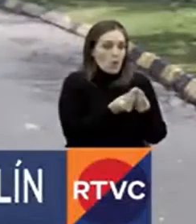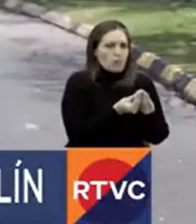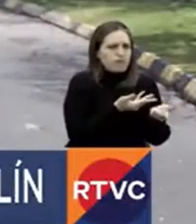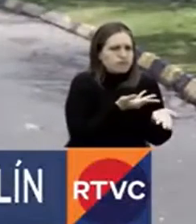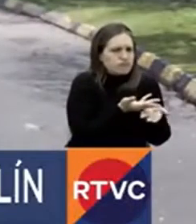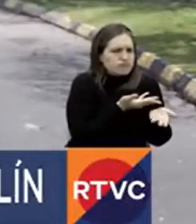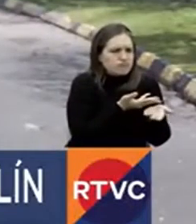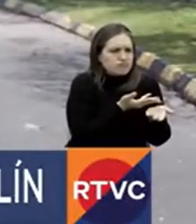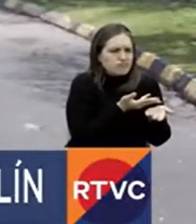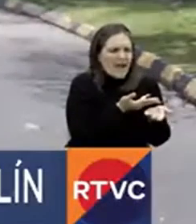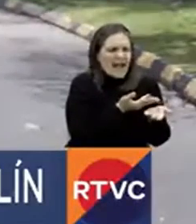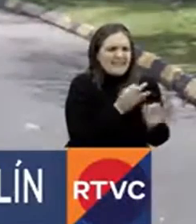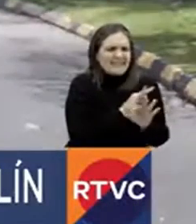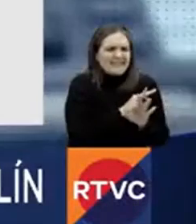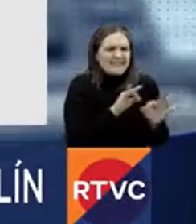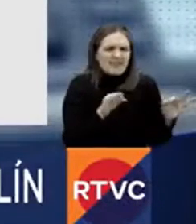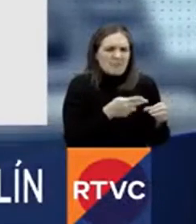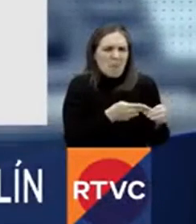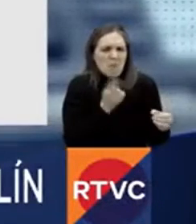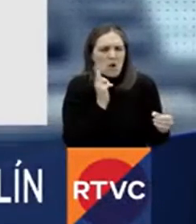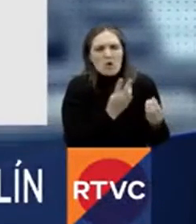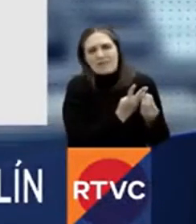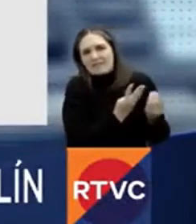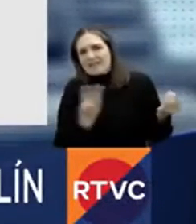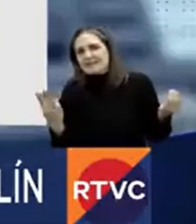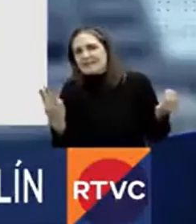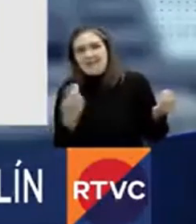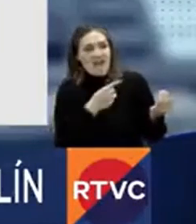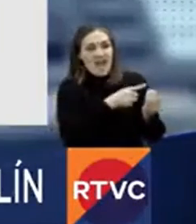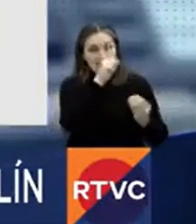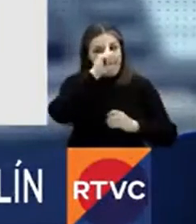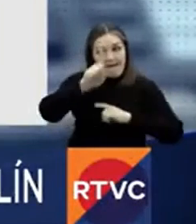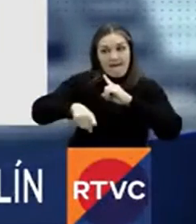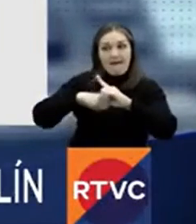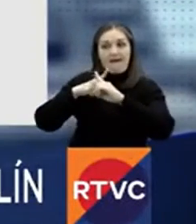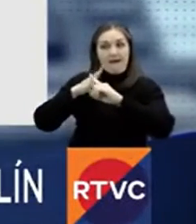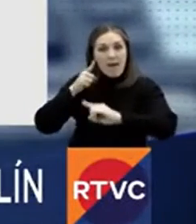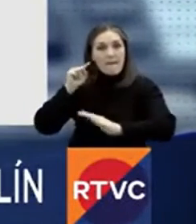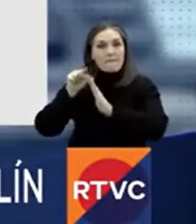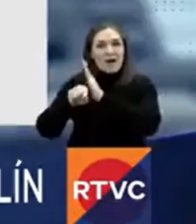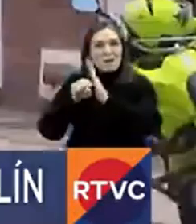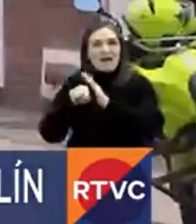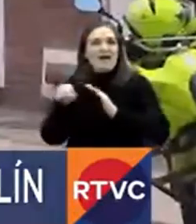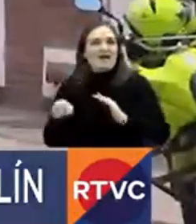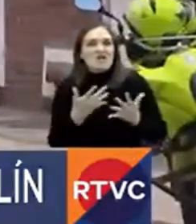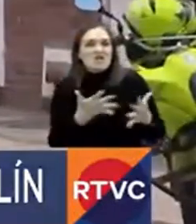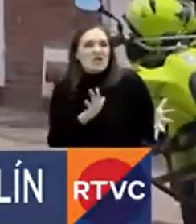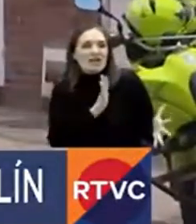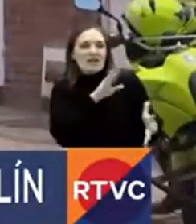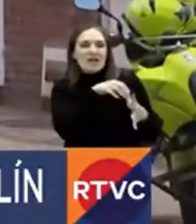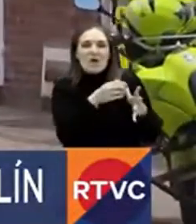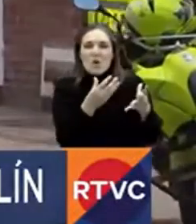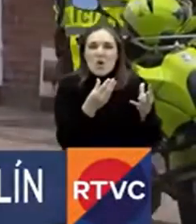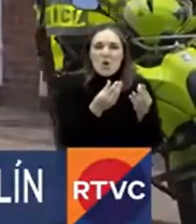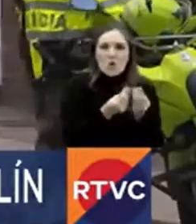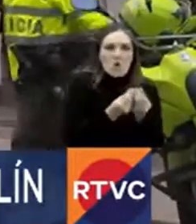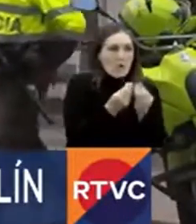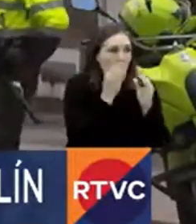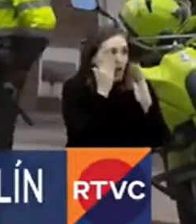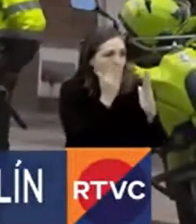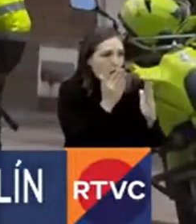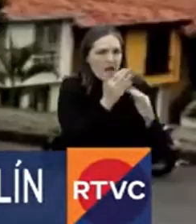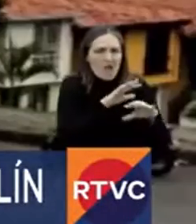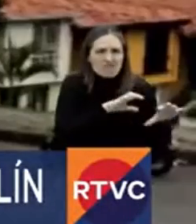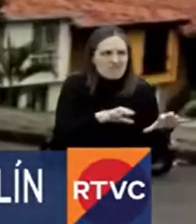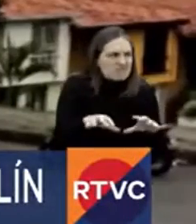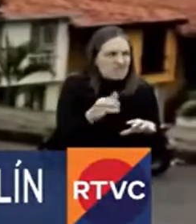cuentas entre bandas delincuenciales. También al parecer estos jóvenes querían salir de estar al servicio de esta banda criminal